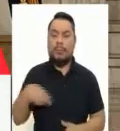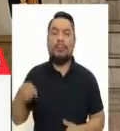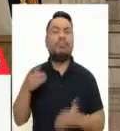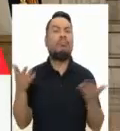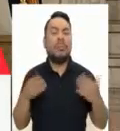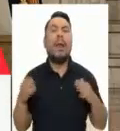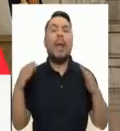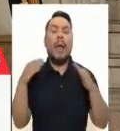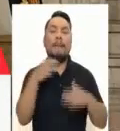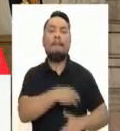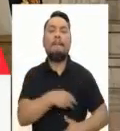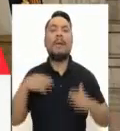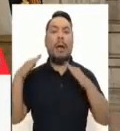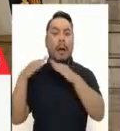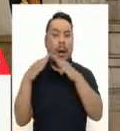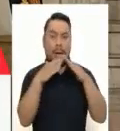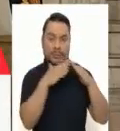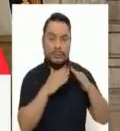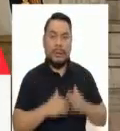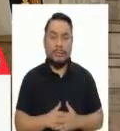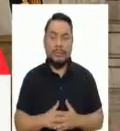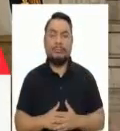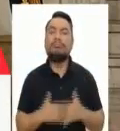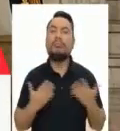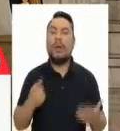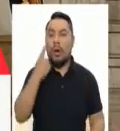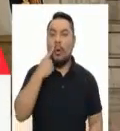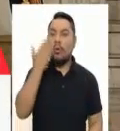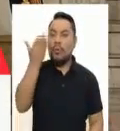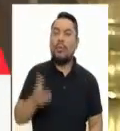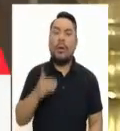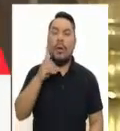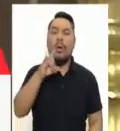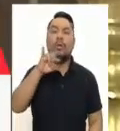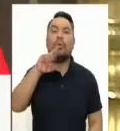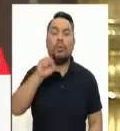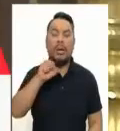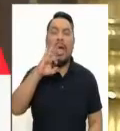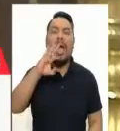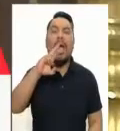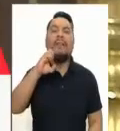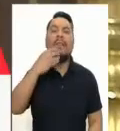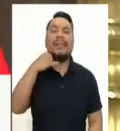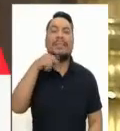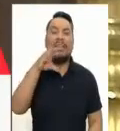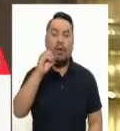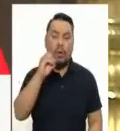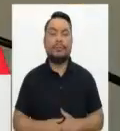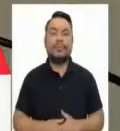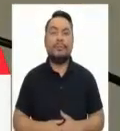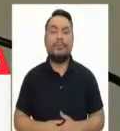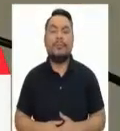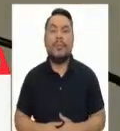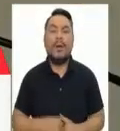despacho de vivienda construcción y saneamiento al Señor durich Francisco wiri